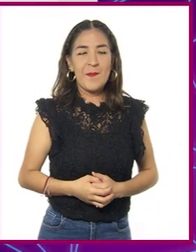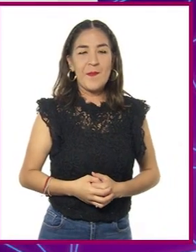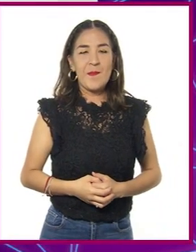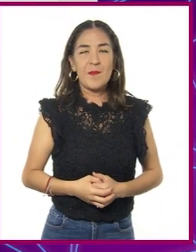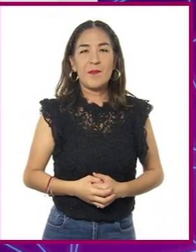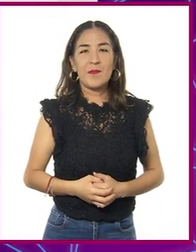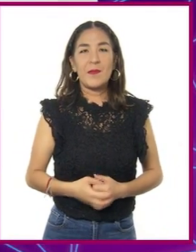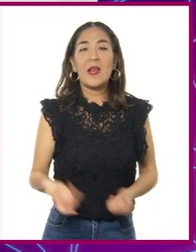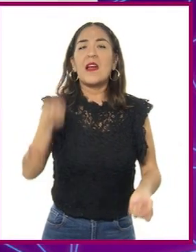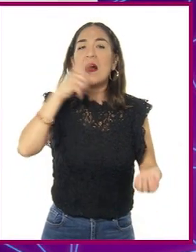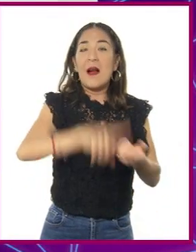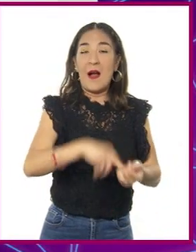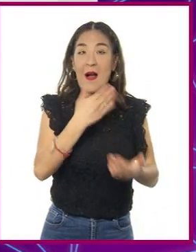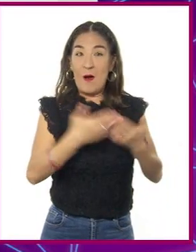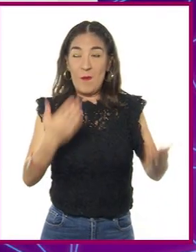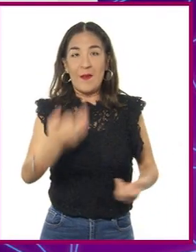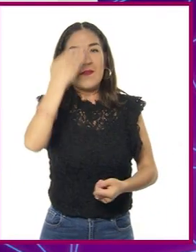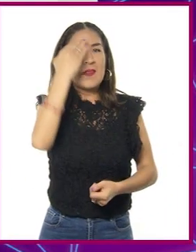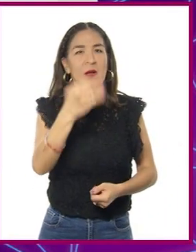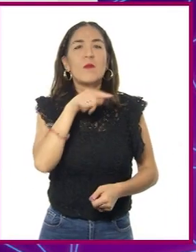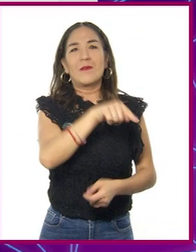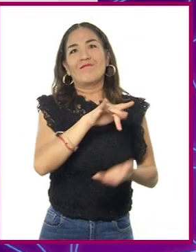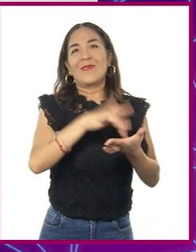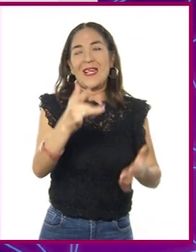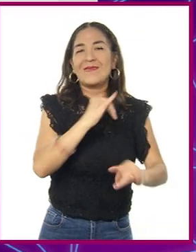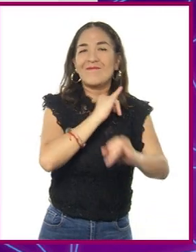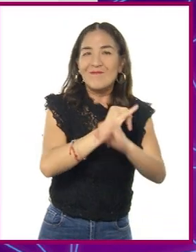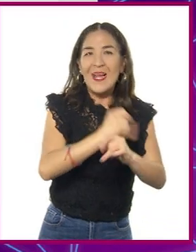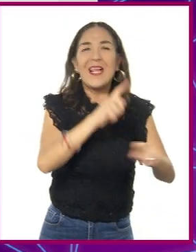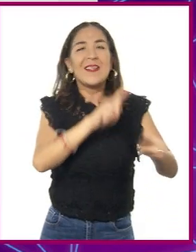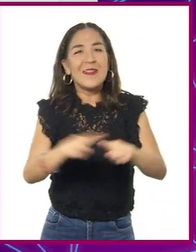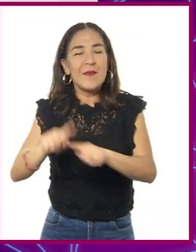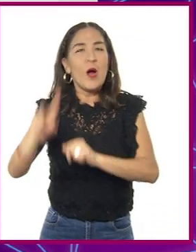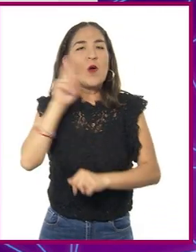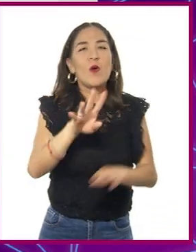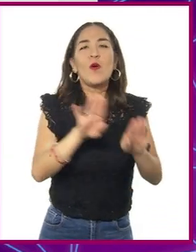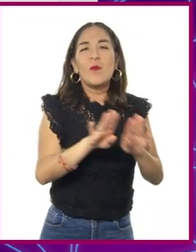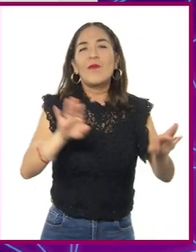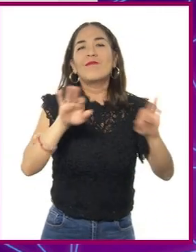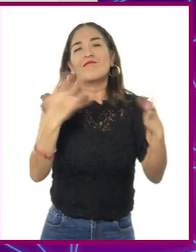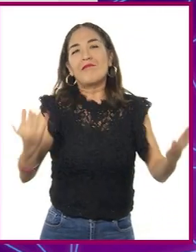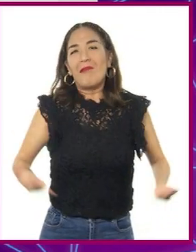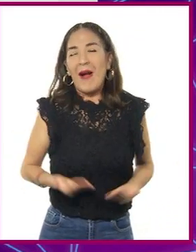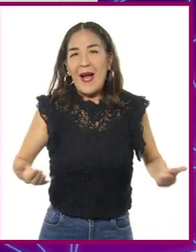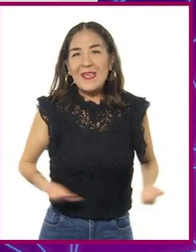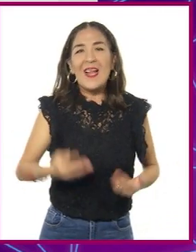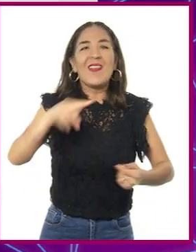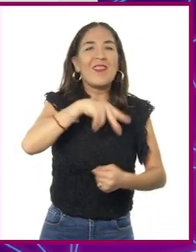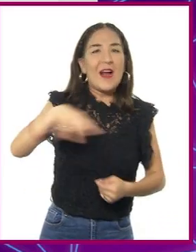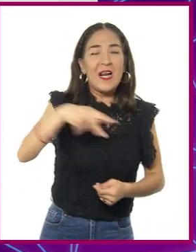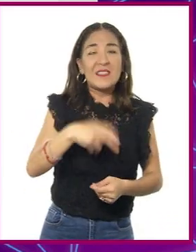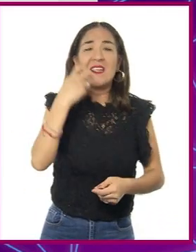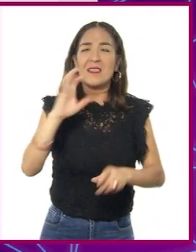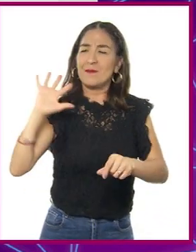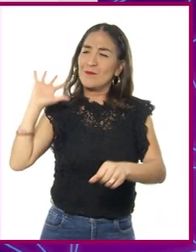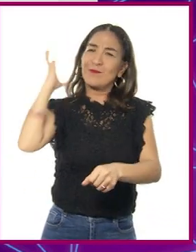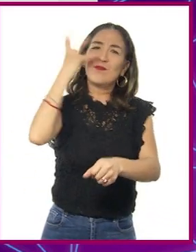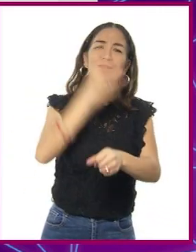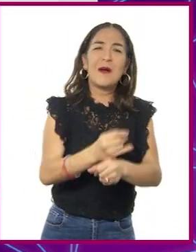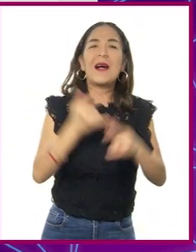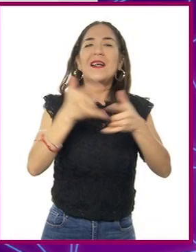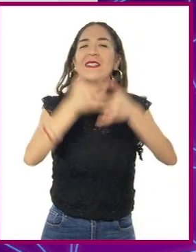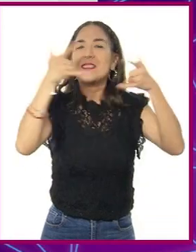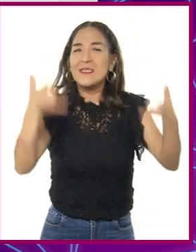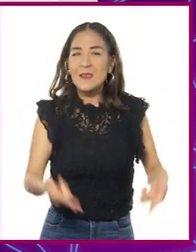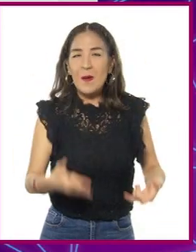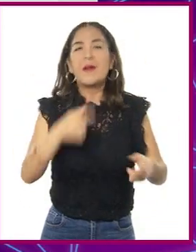Actualmente, a través de los medios de comunicación, podemos ver diversas expresiones dancísticas que han estado presentes a lo largo de la historia de la humanidad y